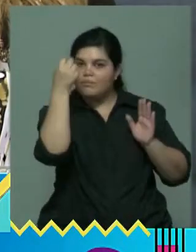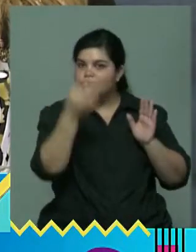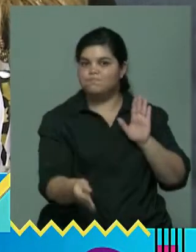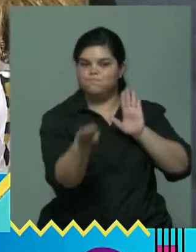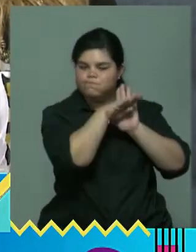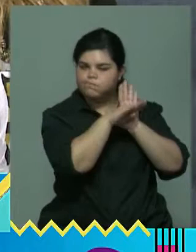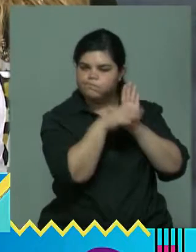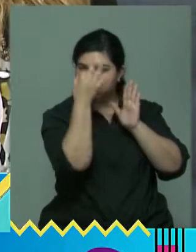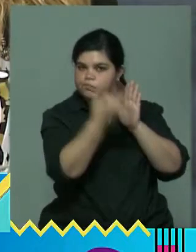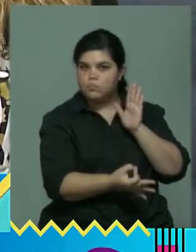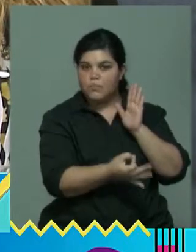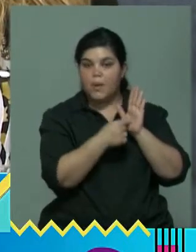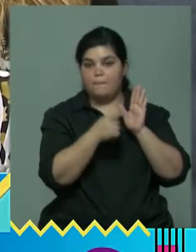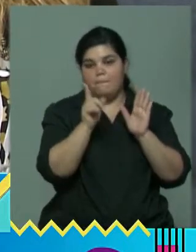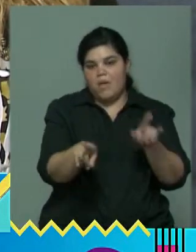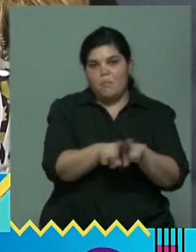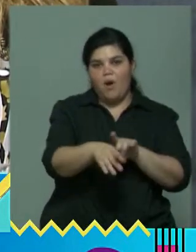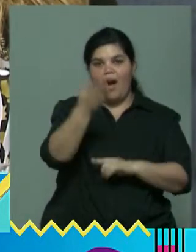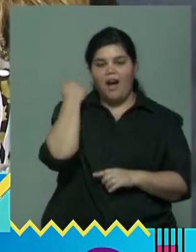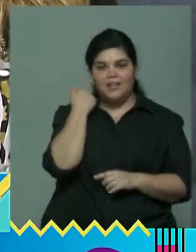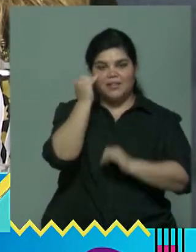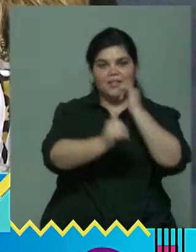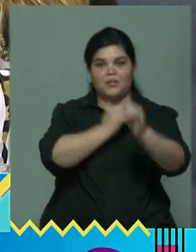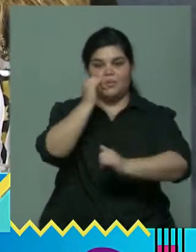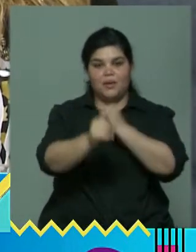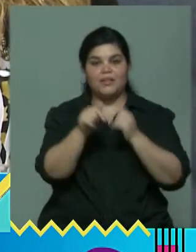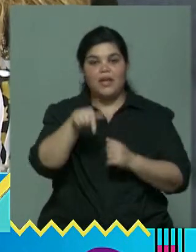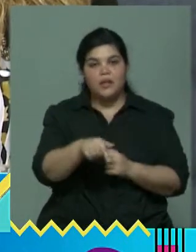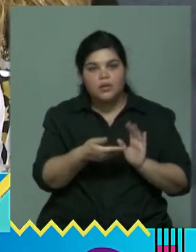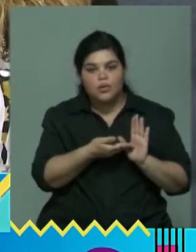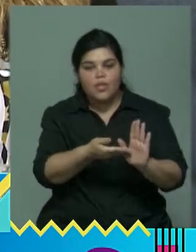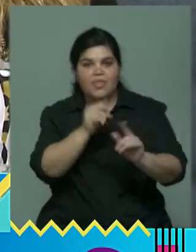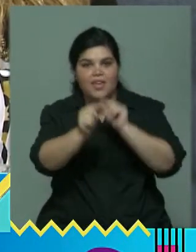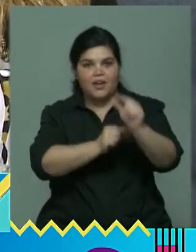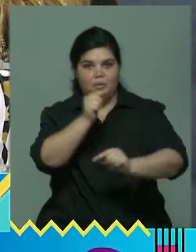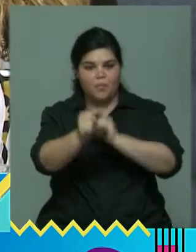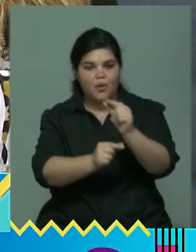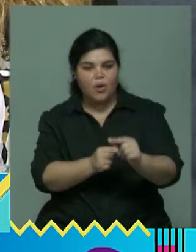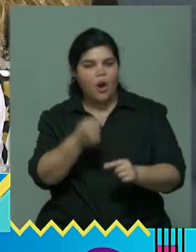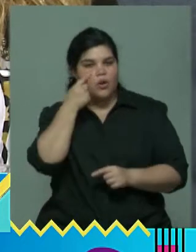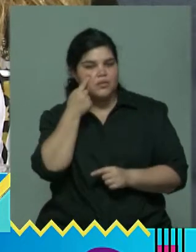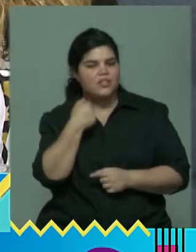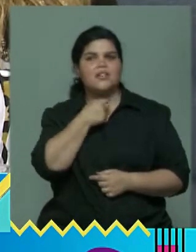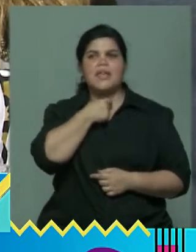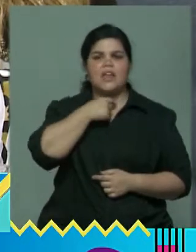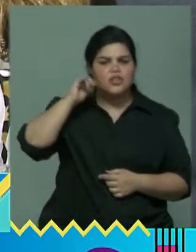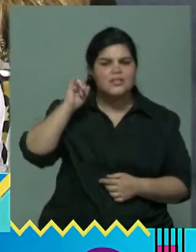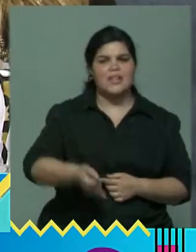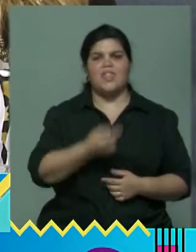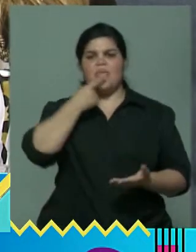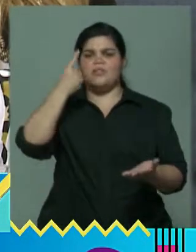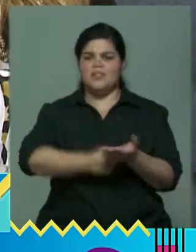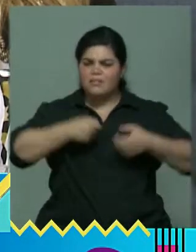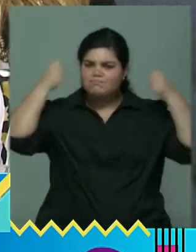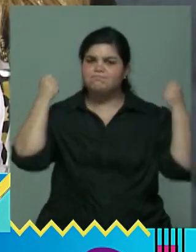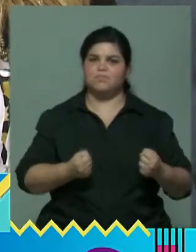como decíamos anteriormente, esta invisibilización que tenían en un momento ya empiezan a animarse un poco más a decir, bueno, yo quiero esto, y a decidir. Sí, el